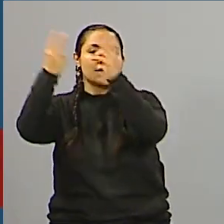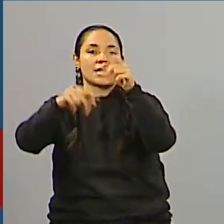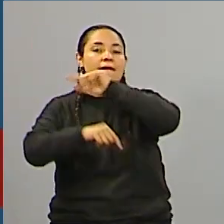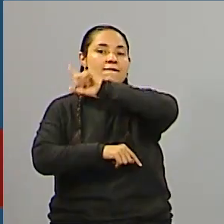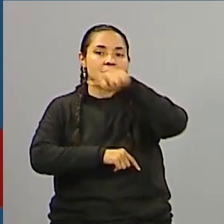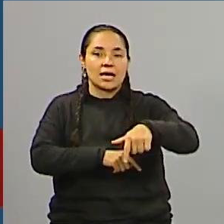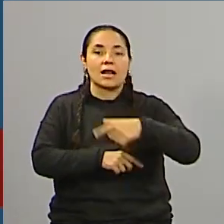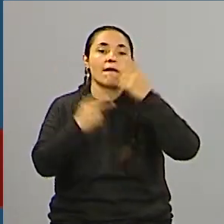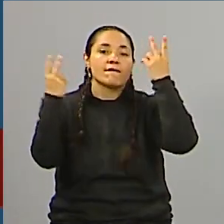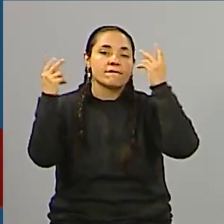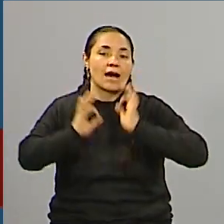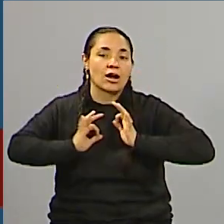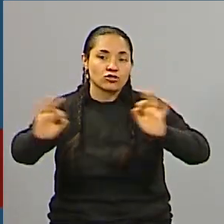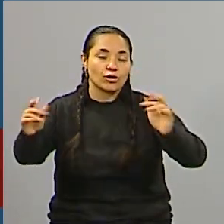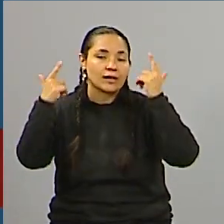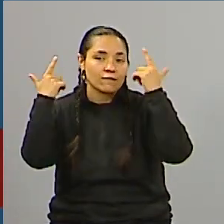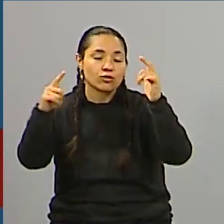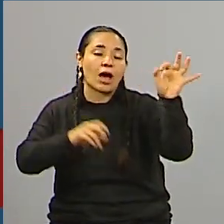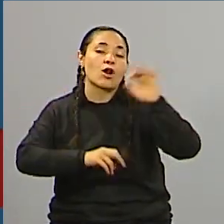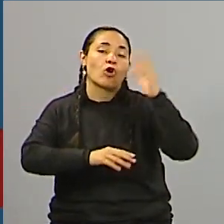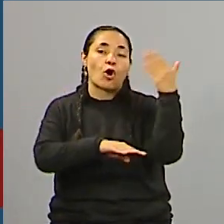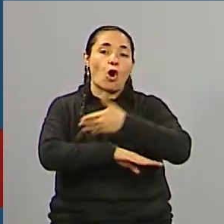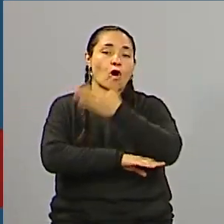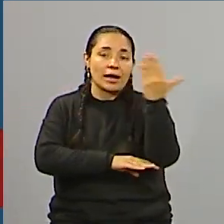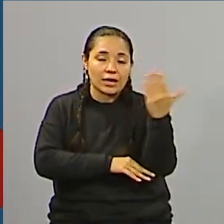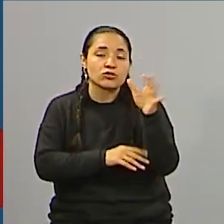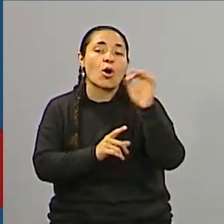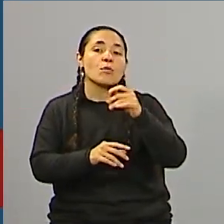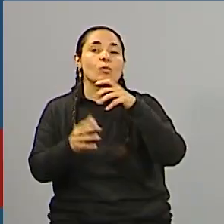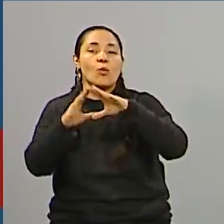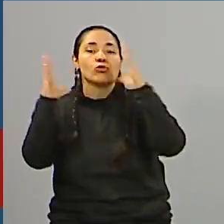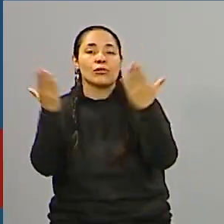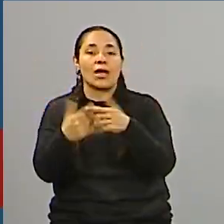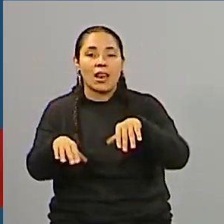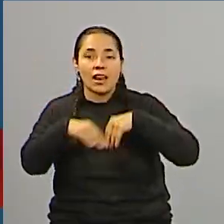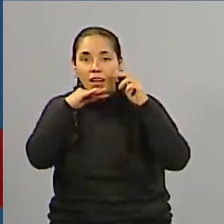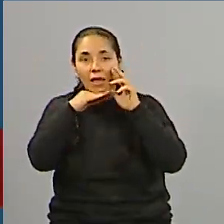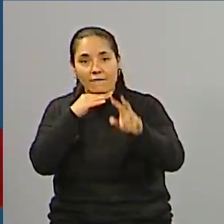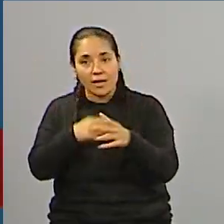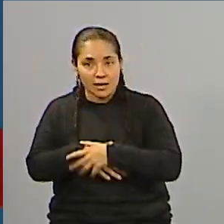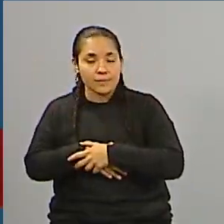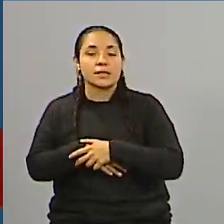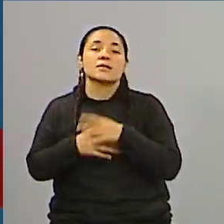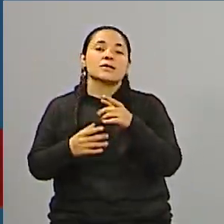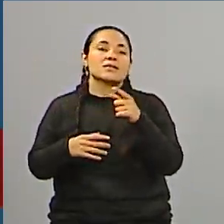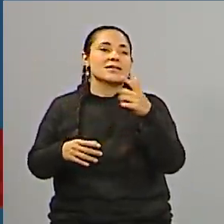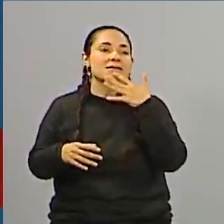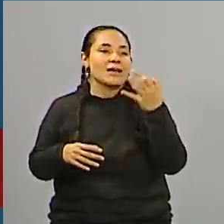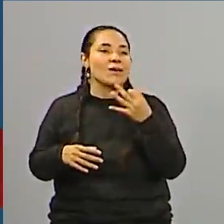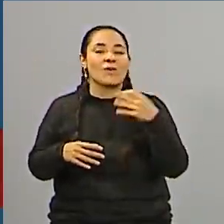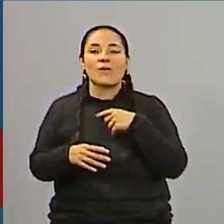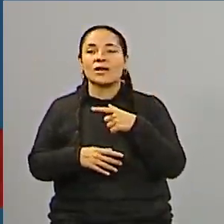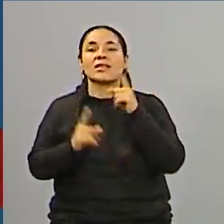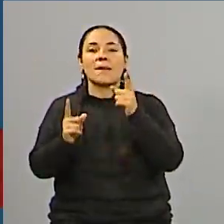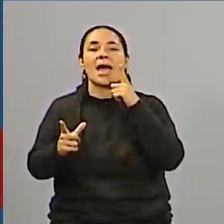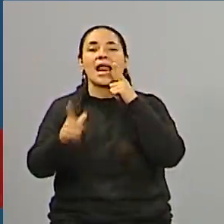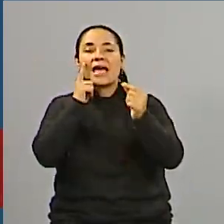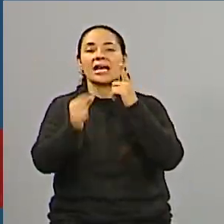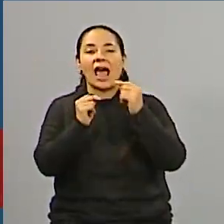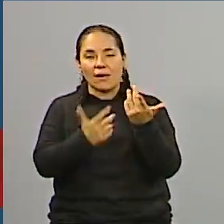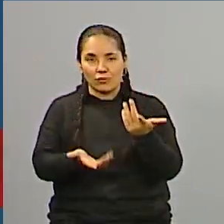sido malos y nada, vino la Copa, el Mundial Sub-20 que nos ayudó muchísimo. Estamos